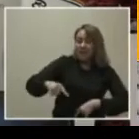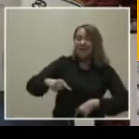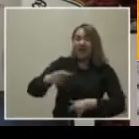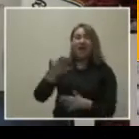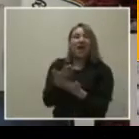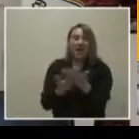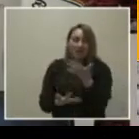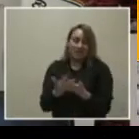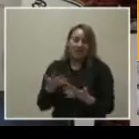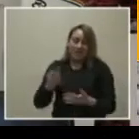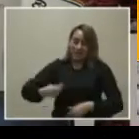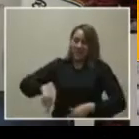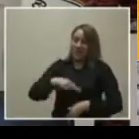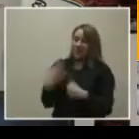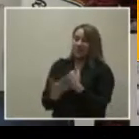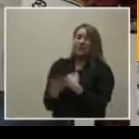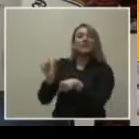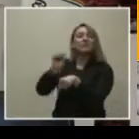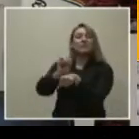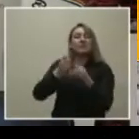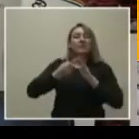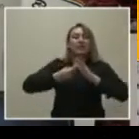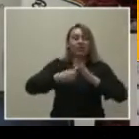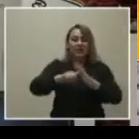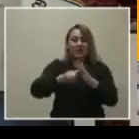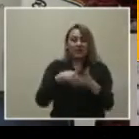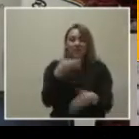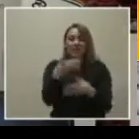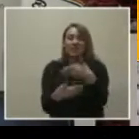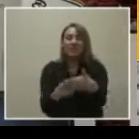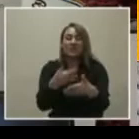la próxima semana para mejorar el mecanismo.